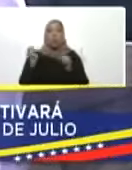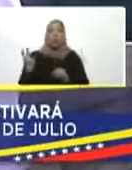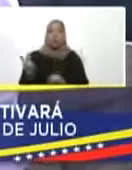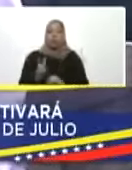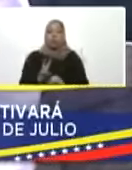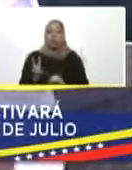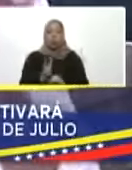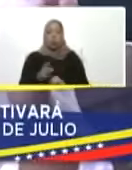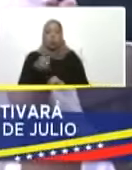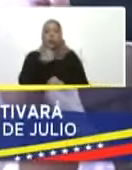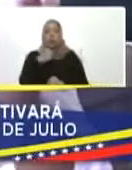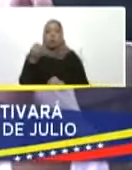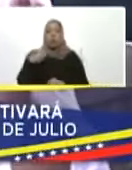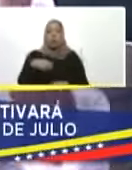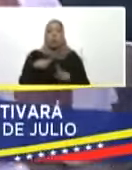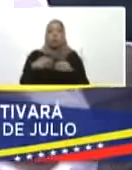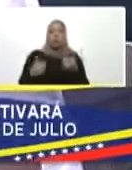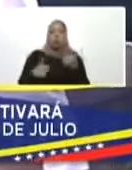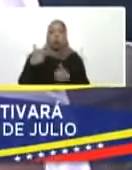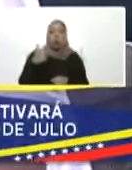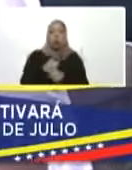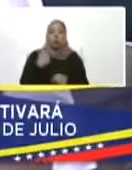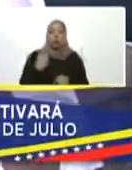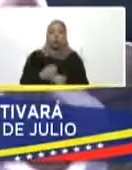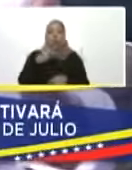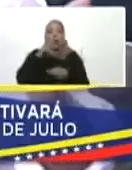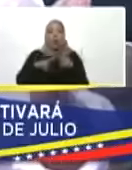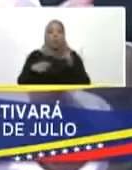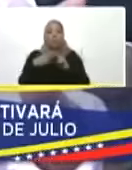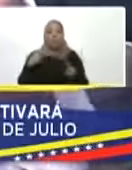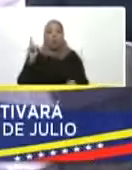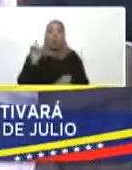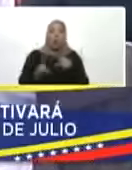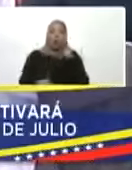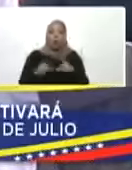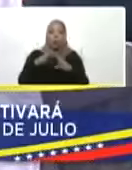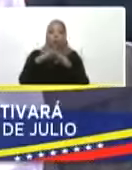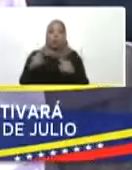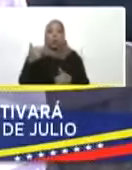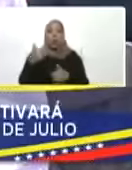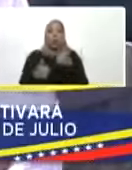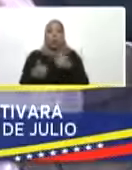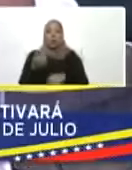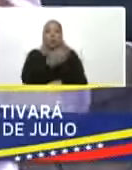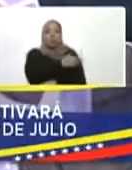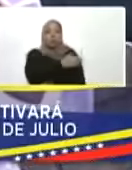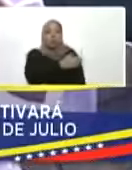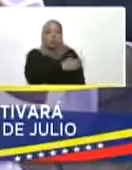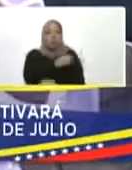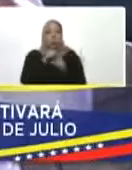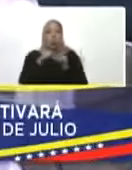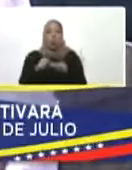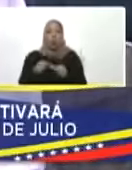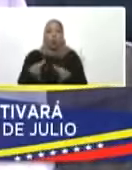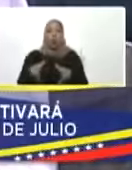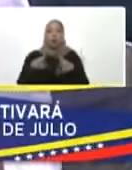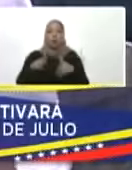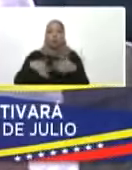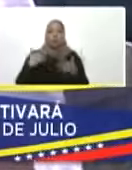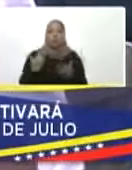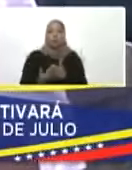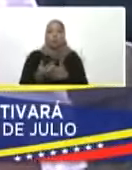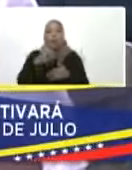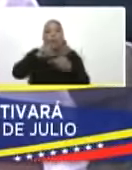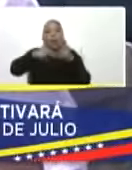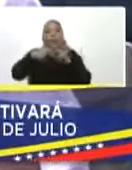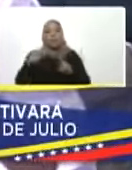venezolanos, ¿quién de todos los candidatos garantiza la paz? ¿Alguno de todos los candidatos de la oposición, si llegara a ganar, puede garantizar la